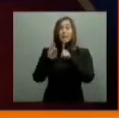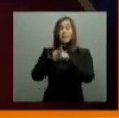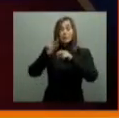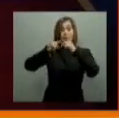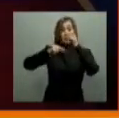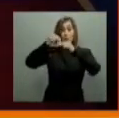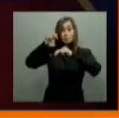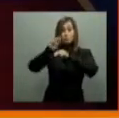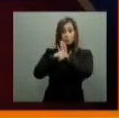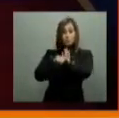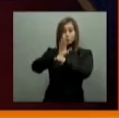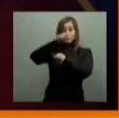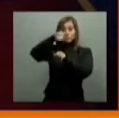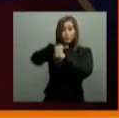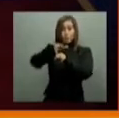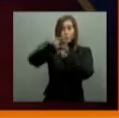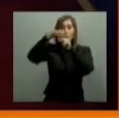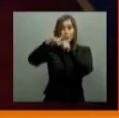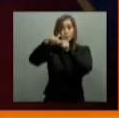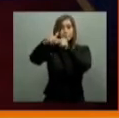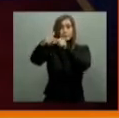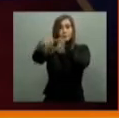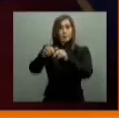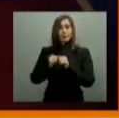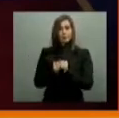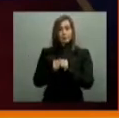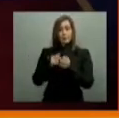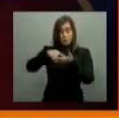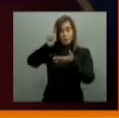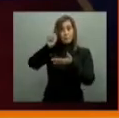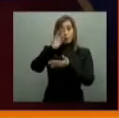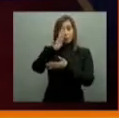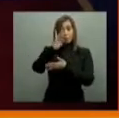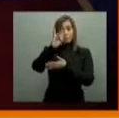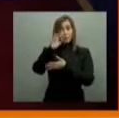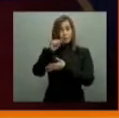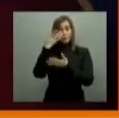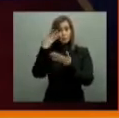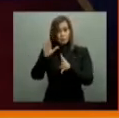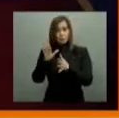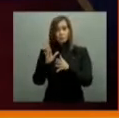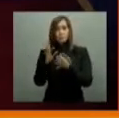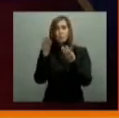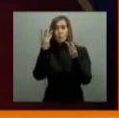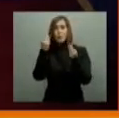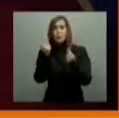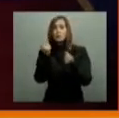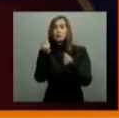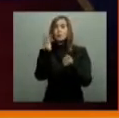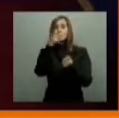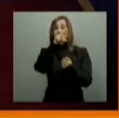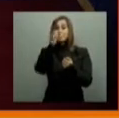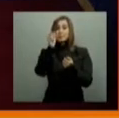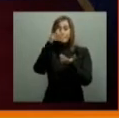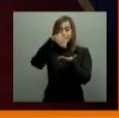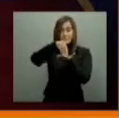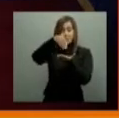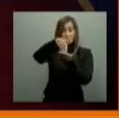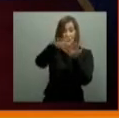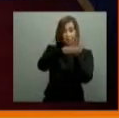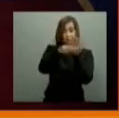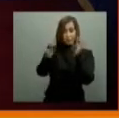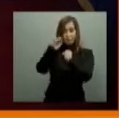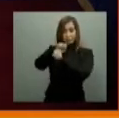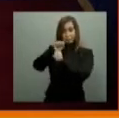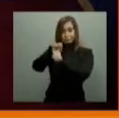está creciendo en un 13% eso es importante revisarlo dice que antes han duplicado las reservas internacionales